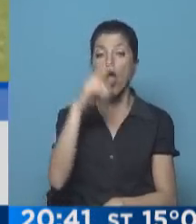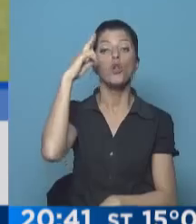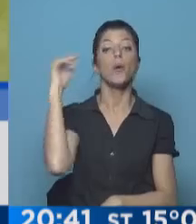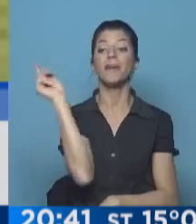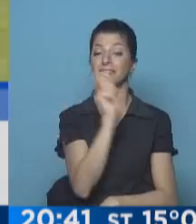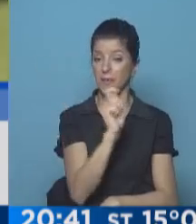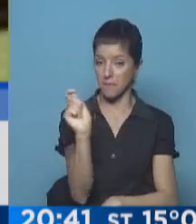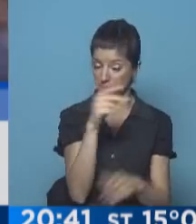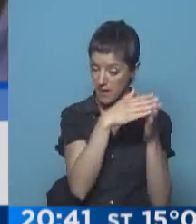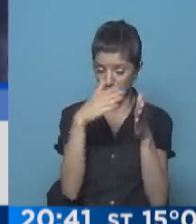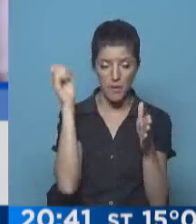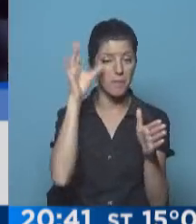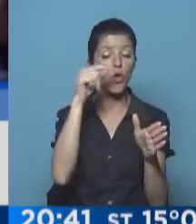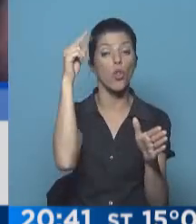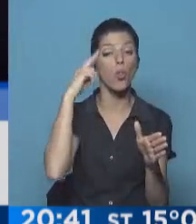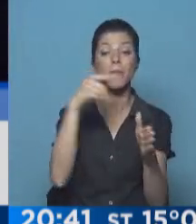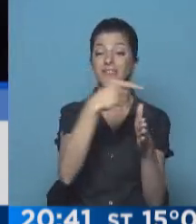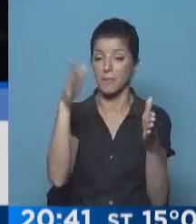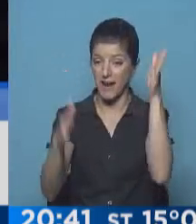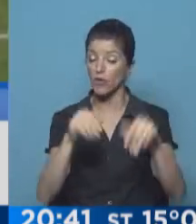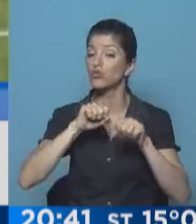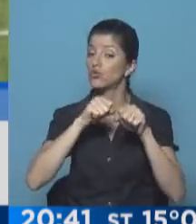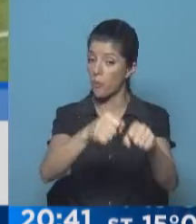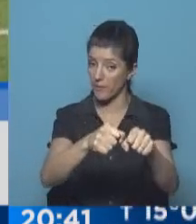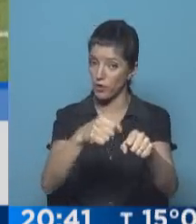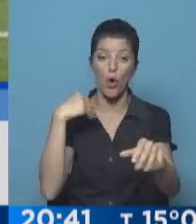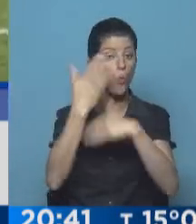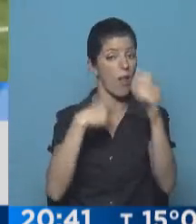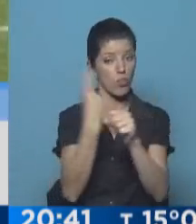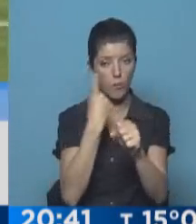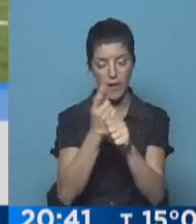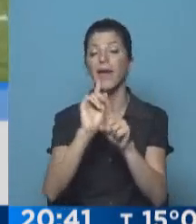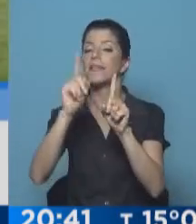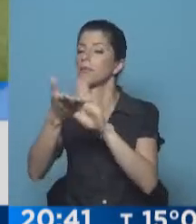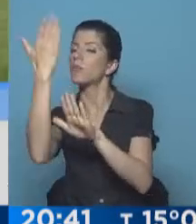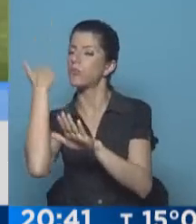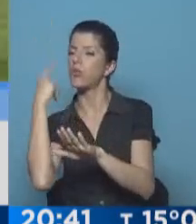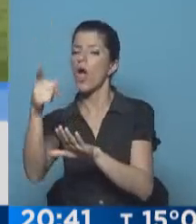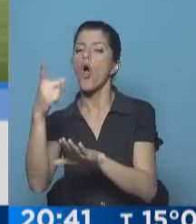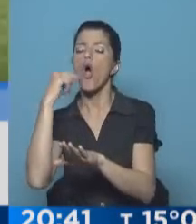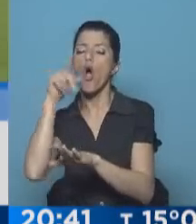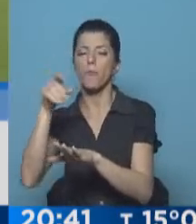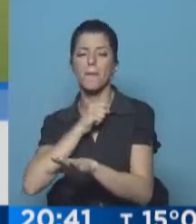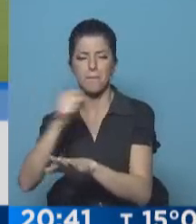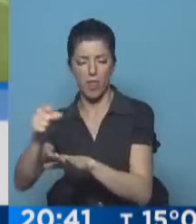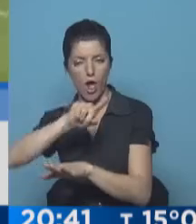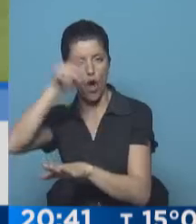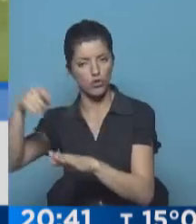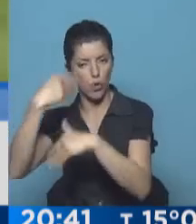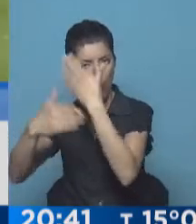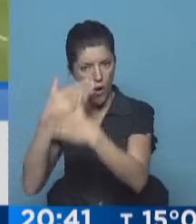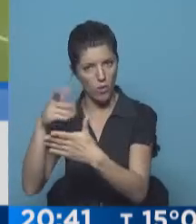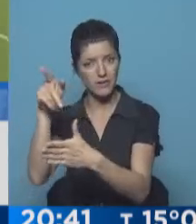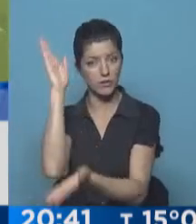Irlanda fue citado para mañana también sin o Brian por una trompada al estómago del francés Pascual papé hasta el